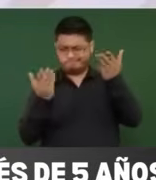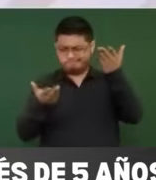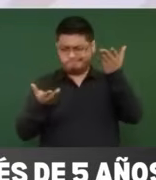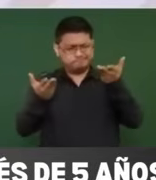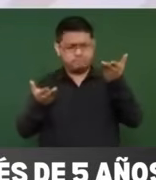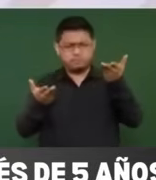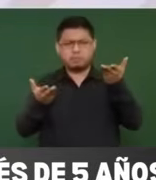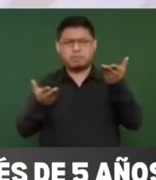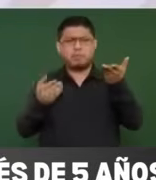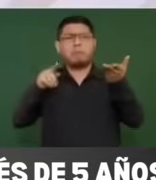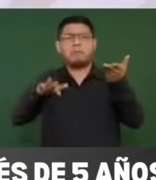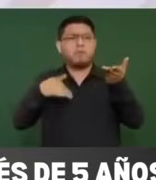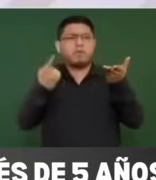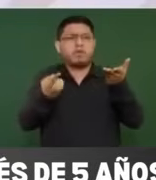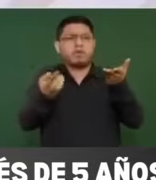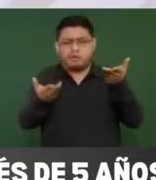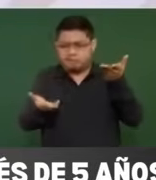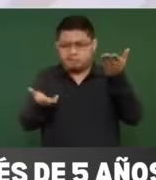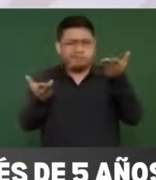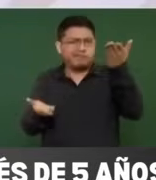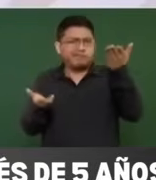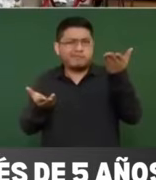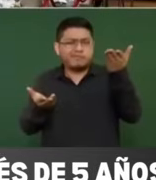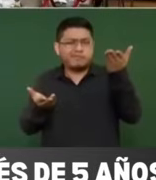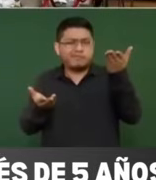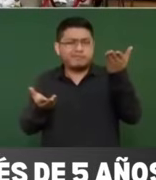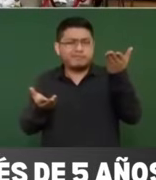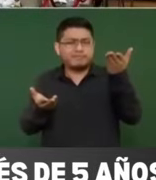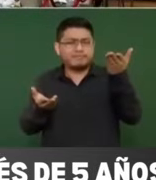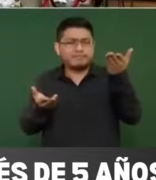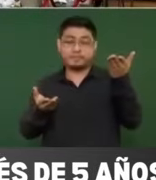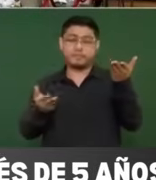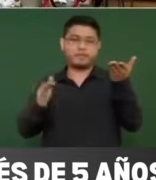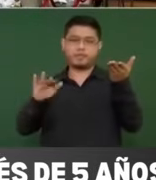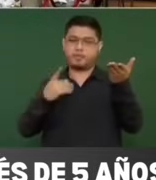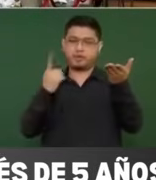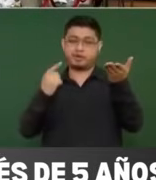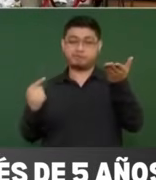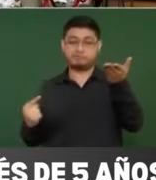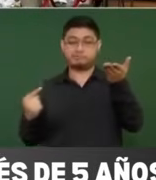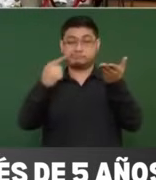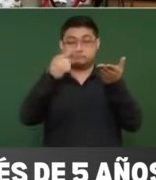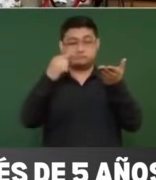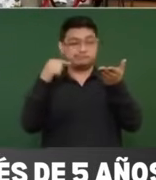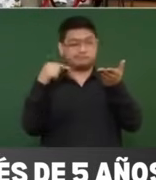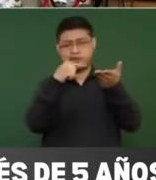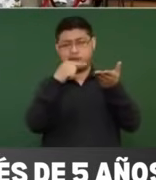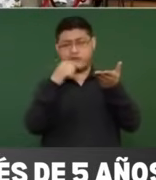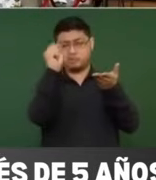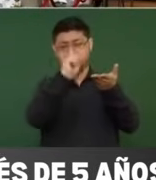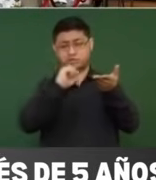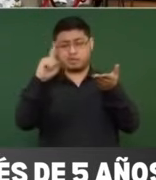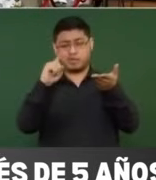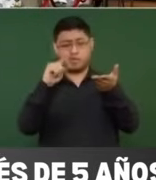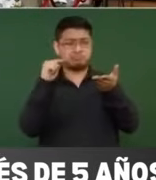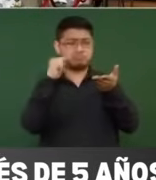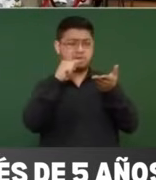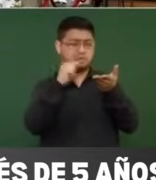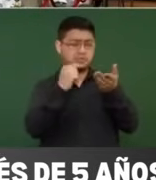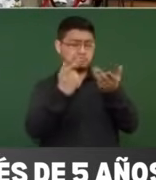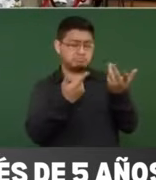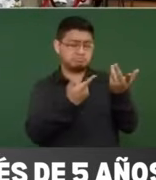produce porque el burgués, el dueño de los medios de